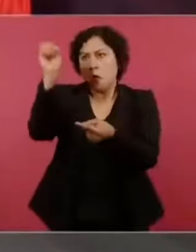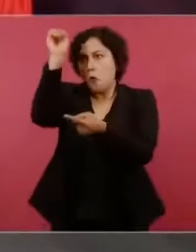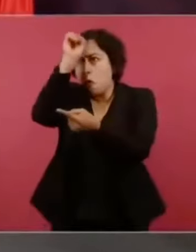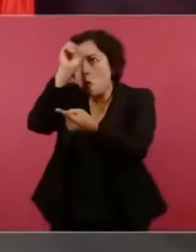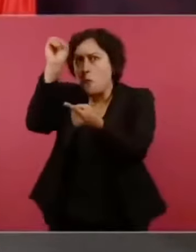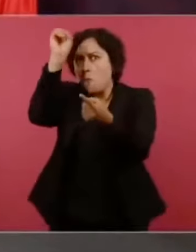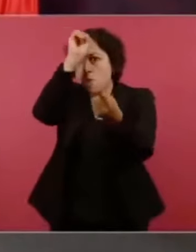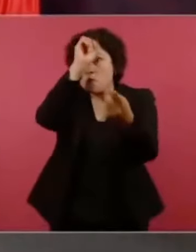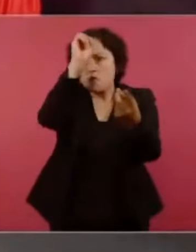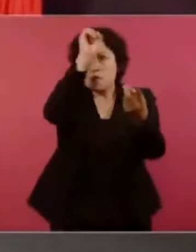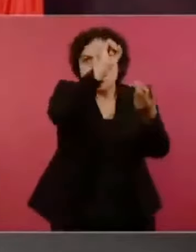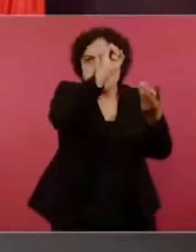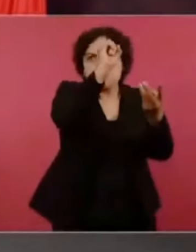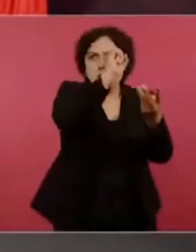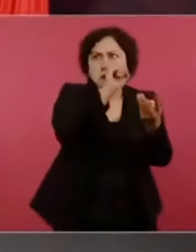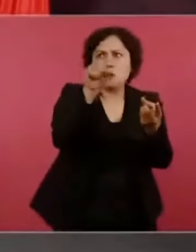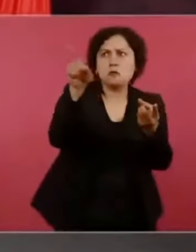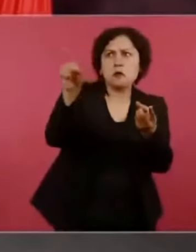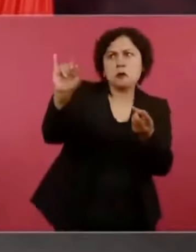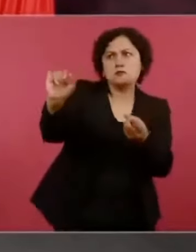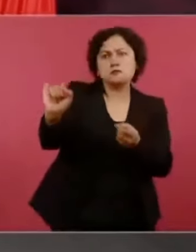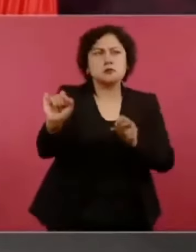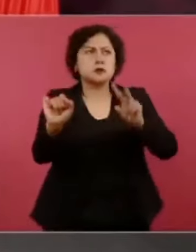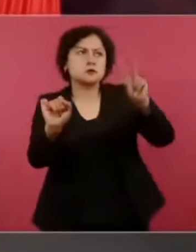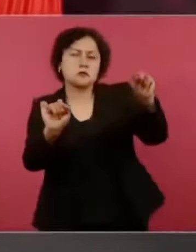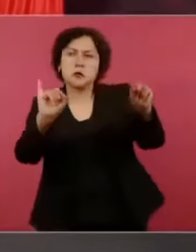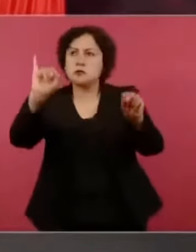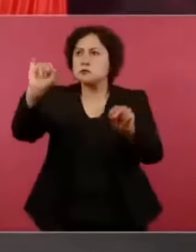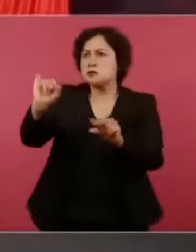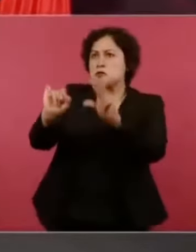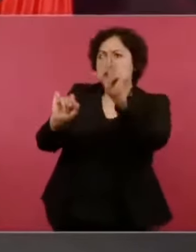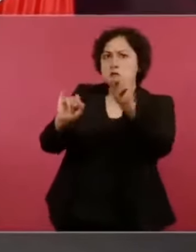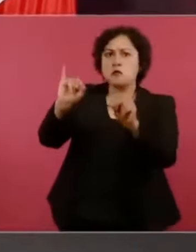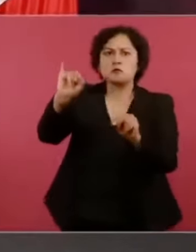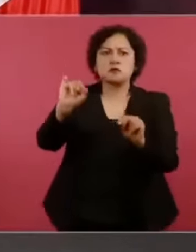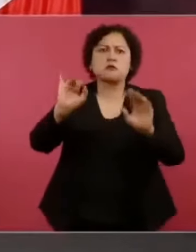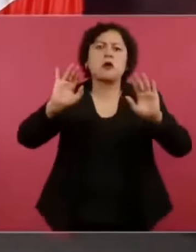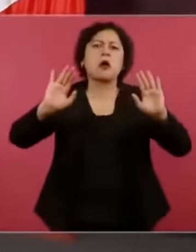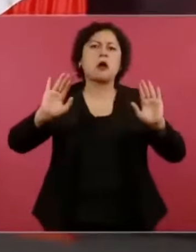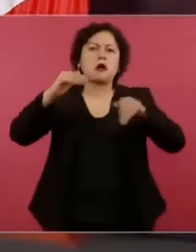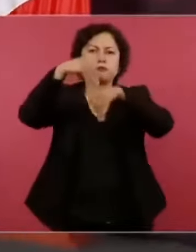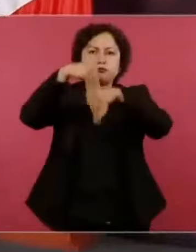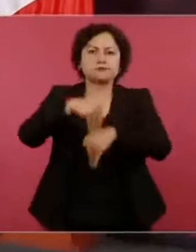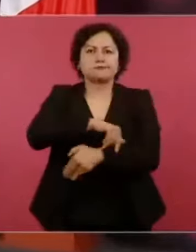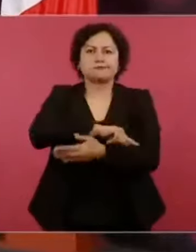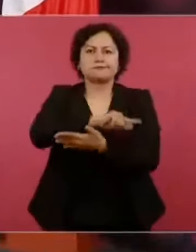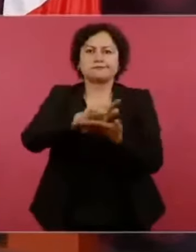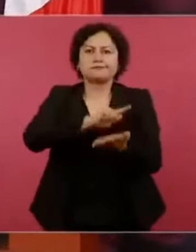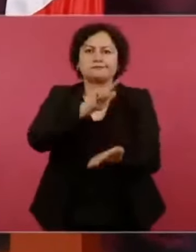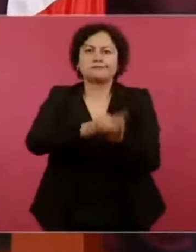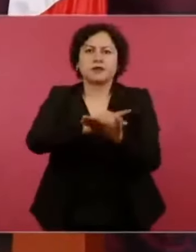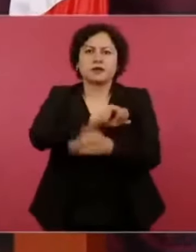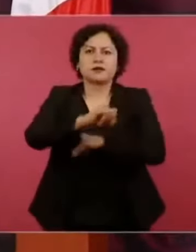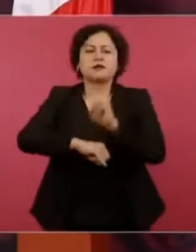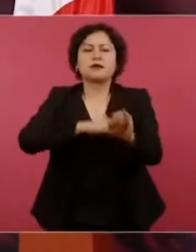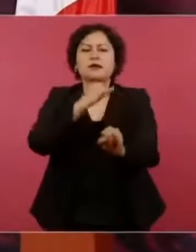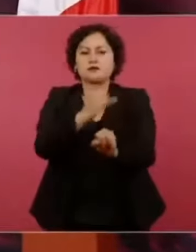bien definidas que tienen que ver con el derecho internacional y posturas